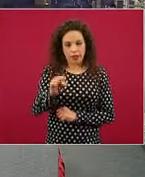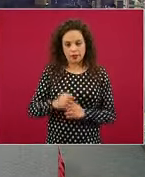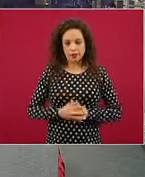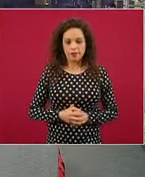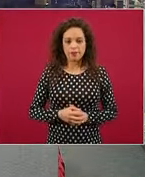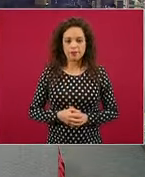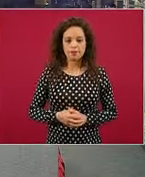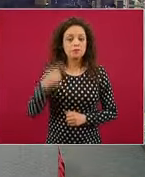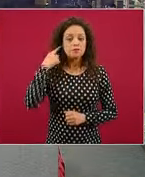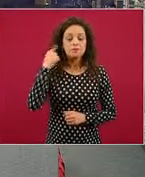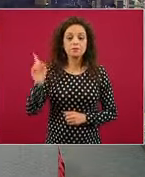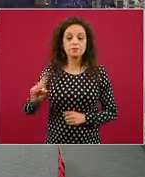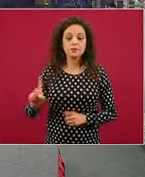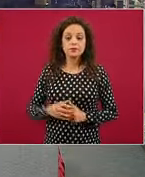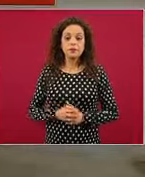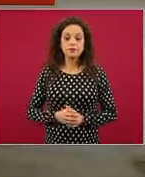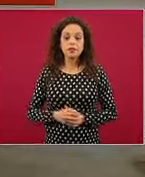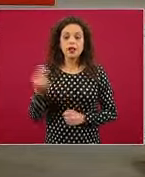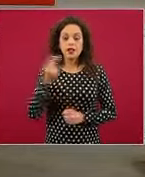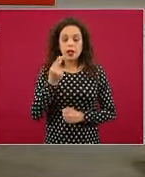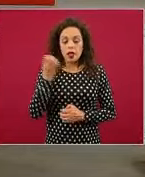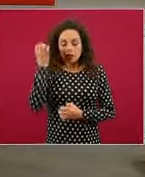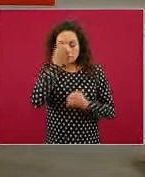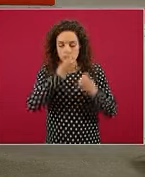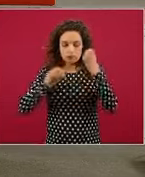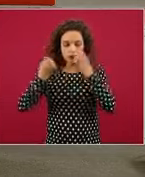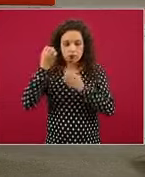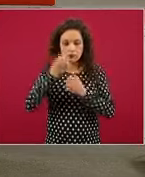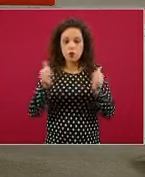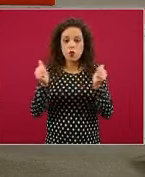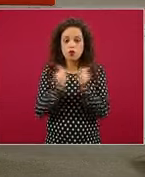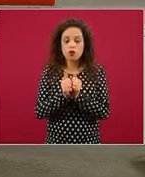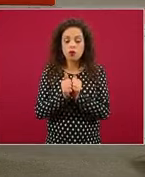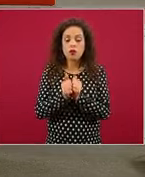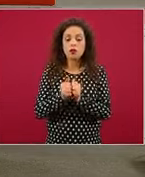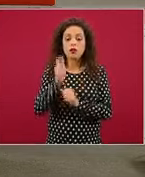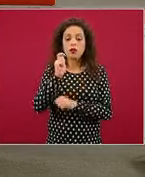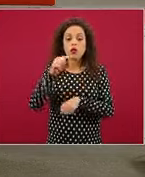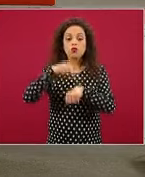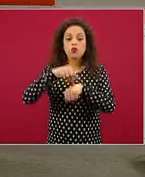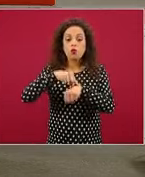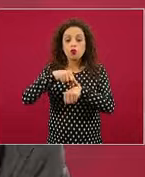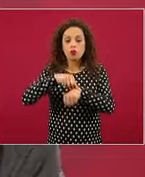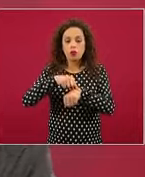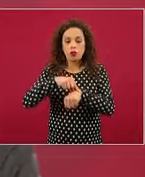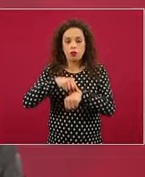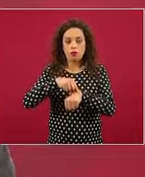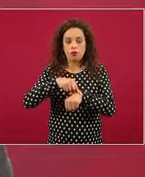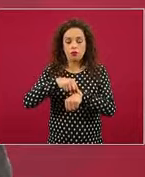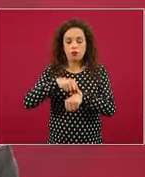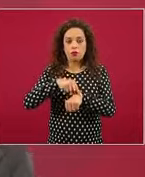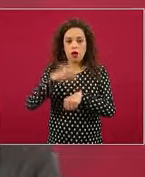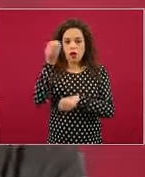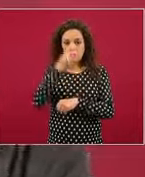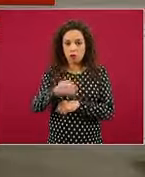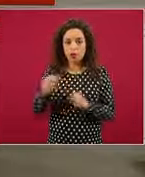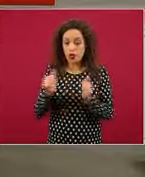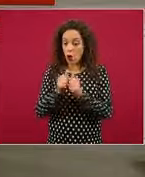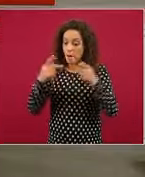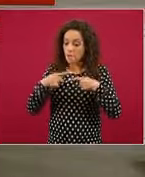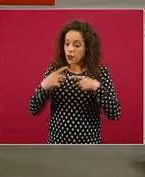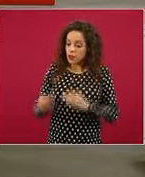Se tiene que analizar integralmente desde el punto de vista clínico a la persona, si tiene o no síntomas, y desde luego